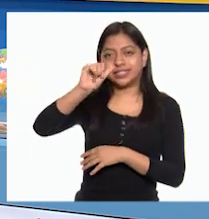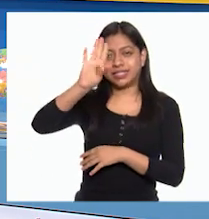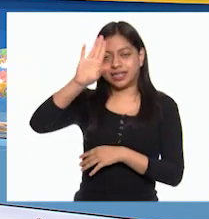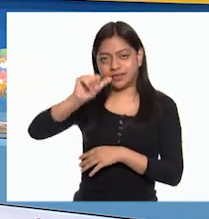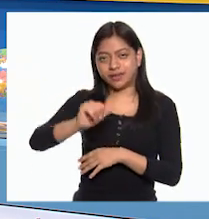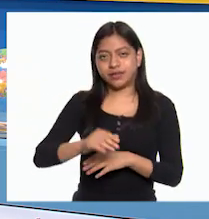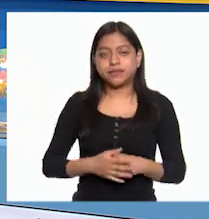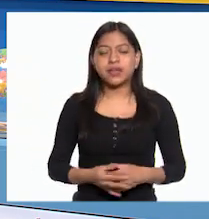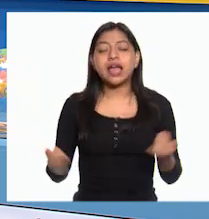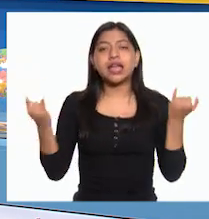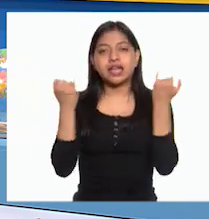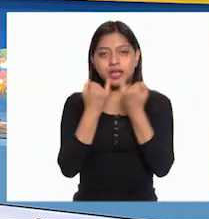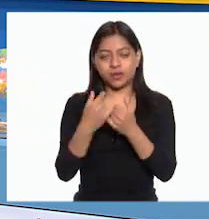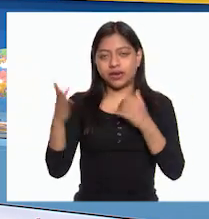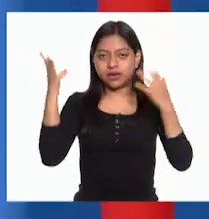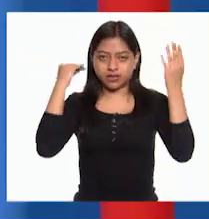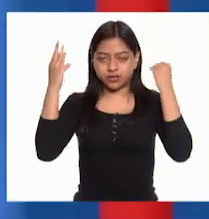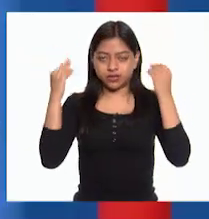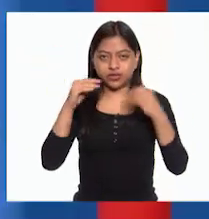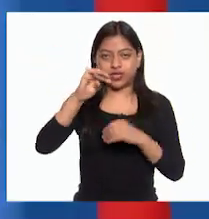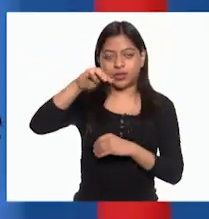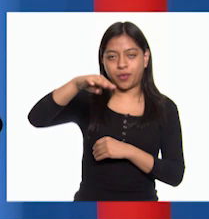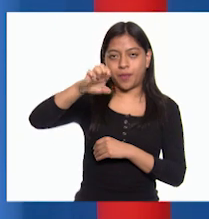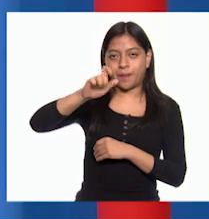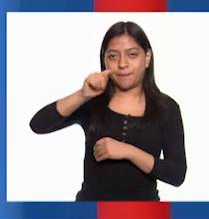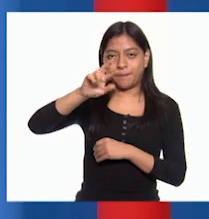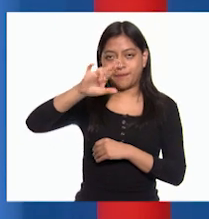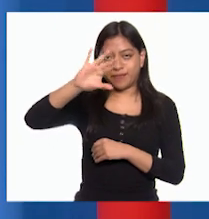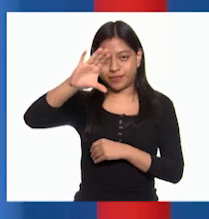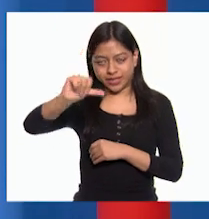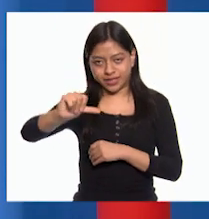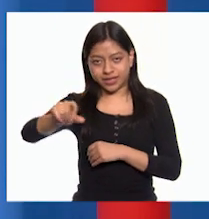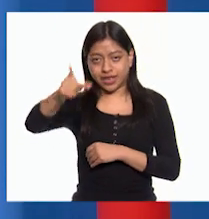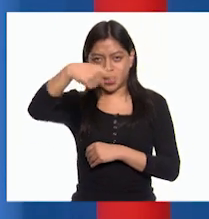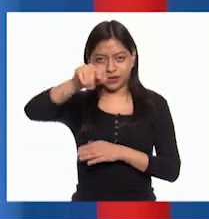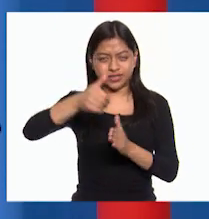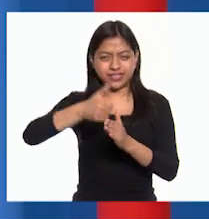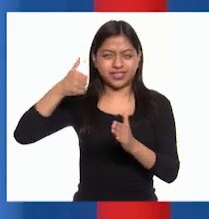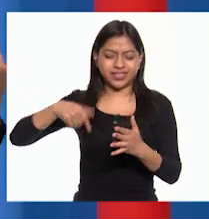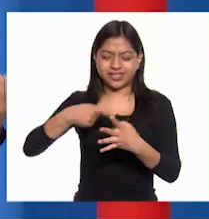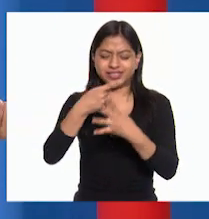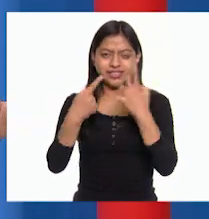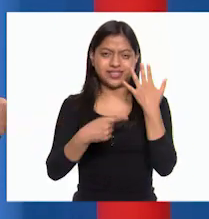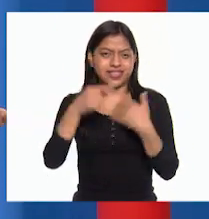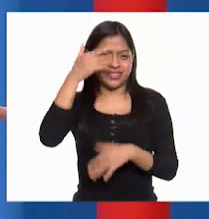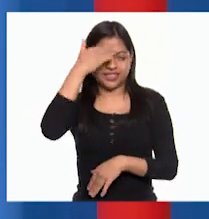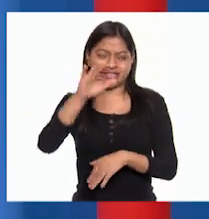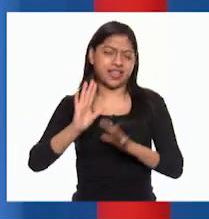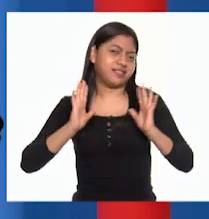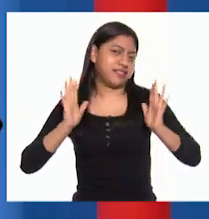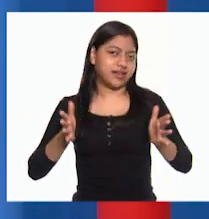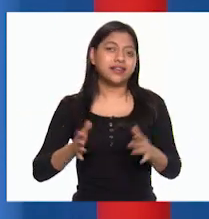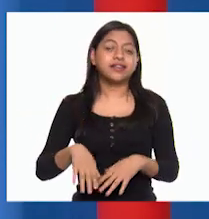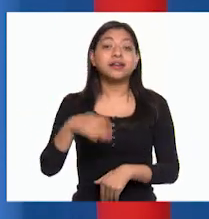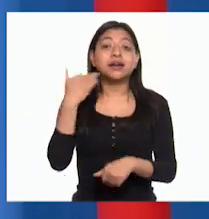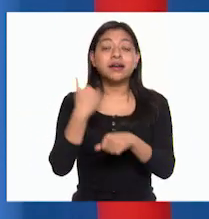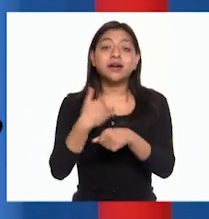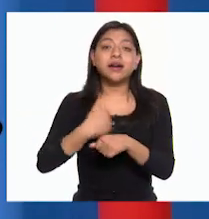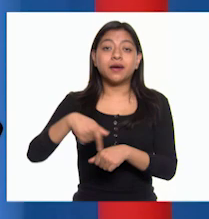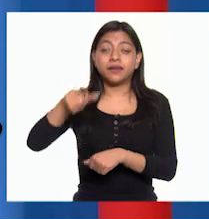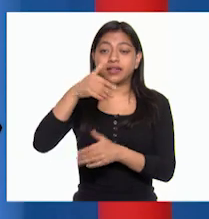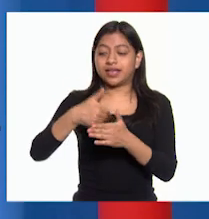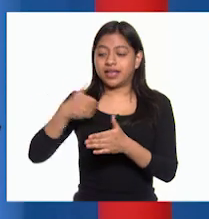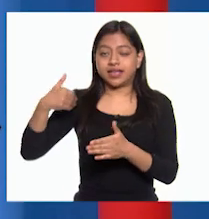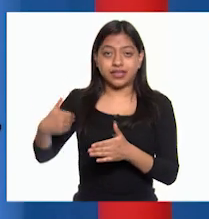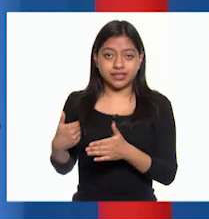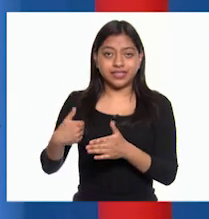su métrica. Y recuerdo que ya hemos trabajado con estos elementos en grados anteriores. La última vez fue en